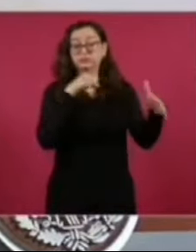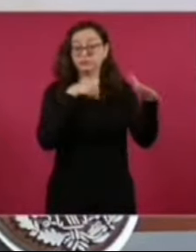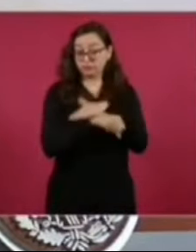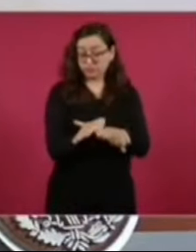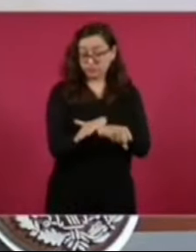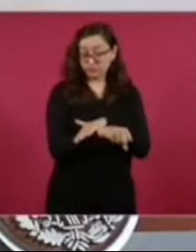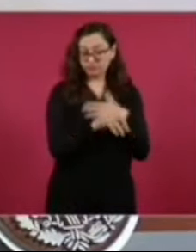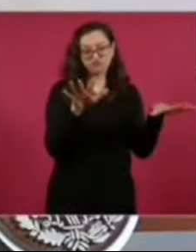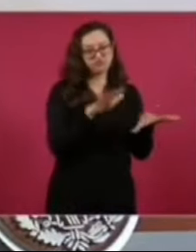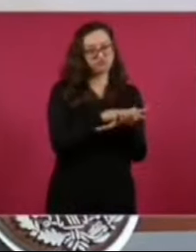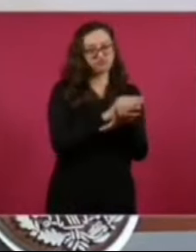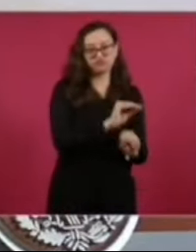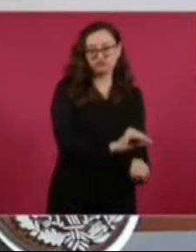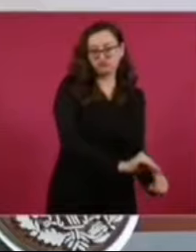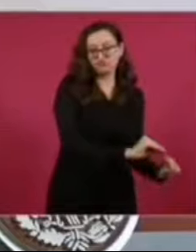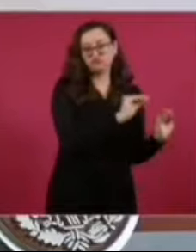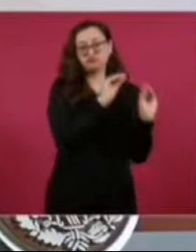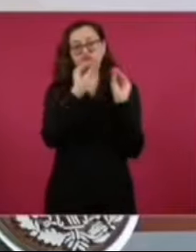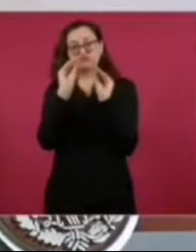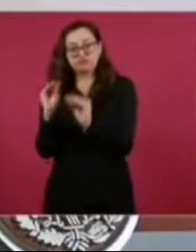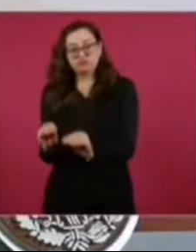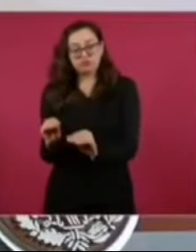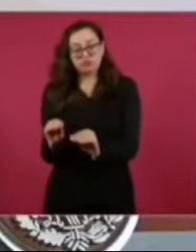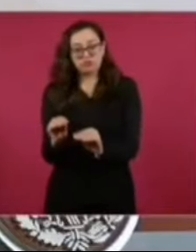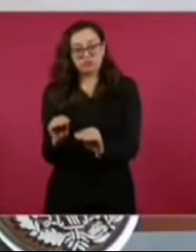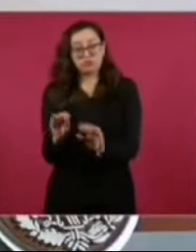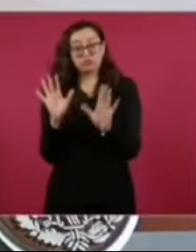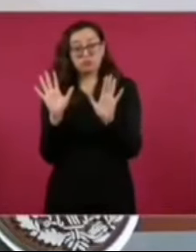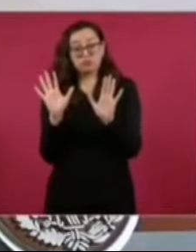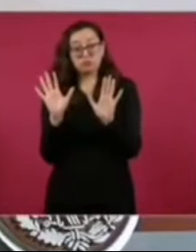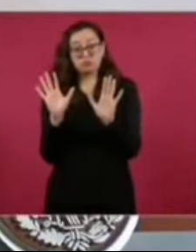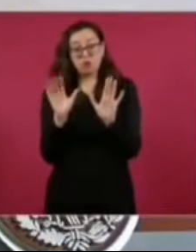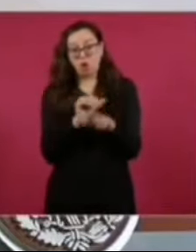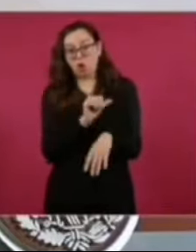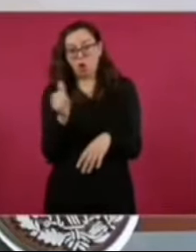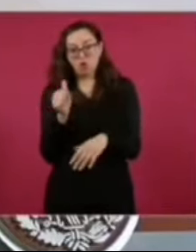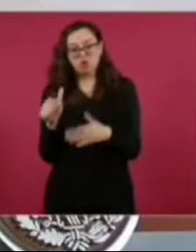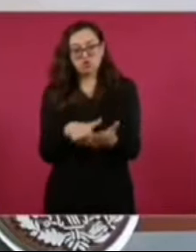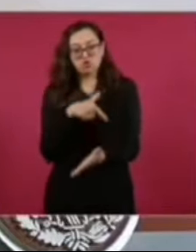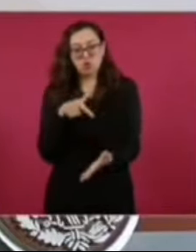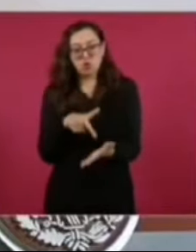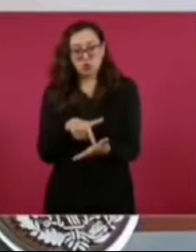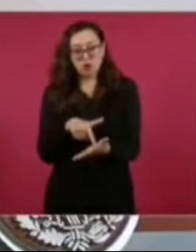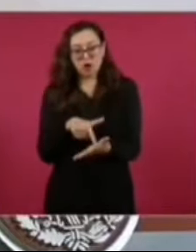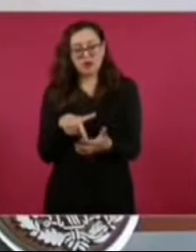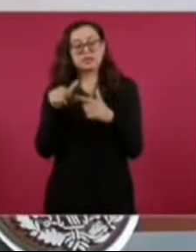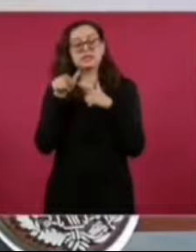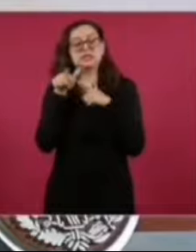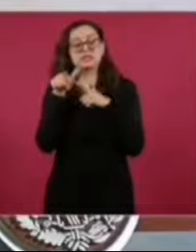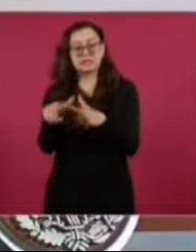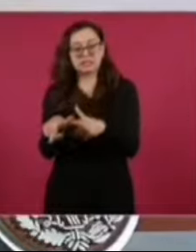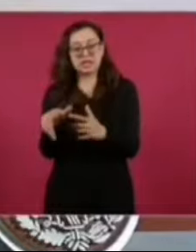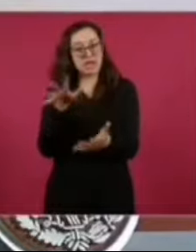estaba y que cambió de medida cautelar pero sigue en